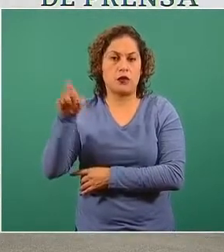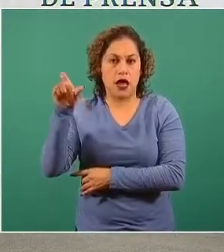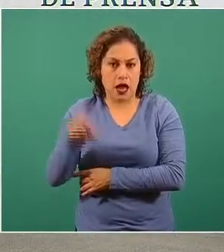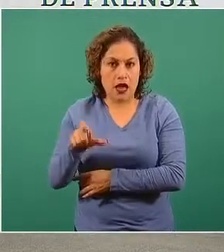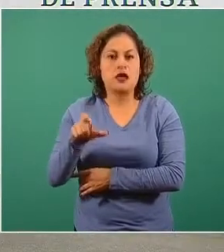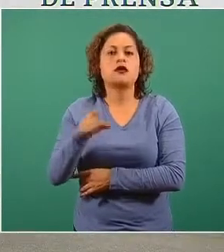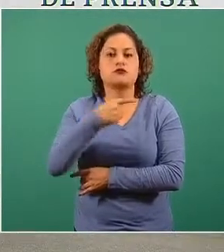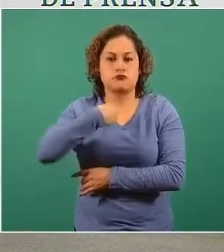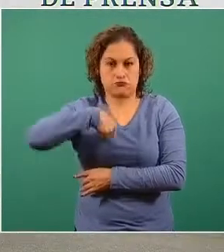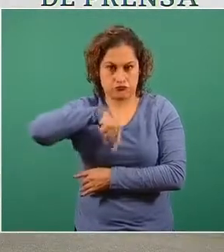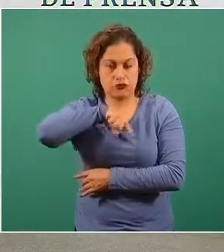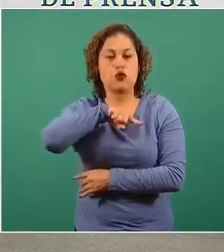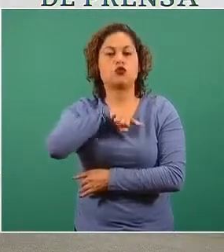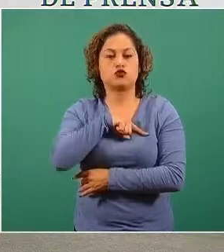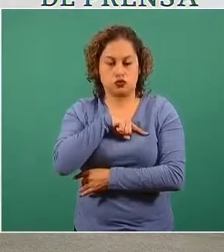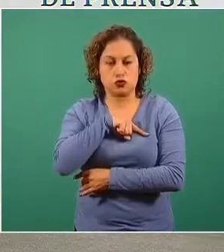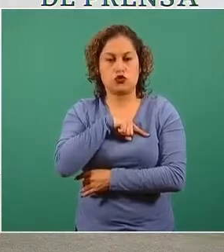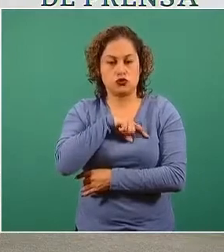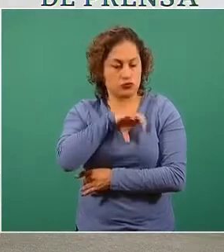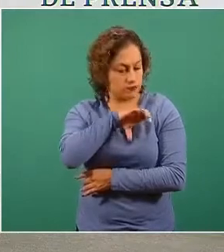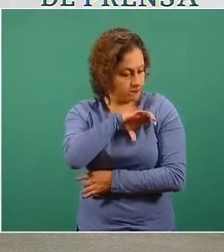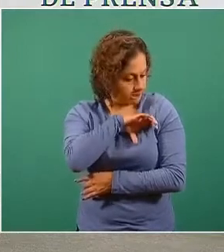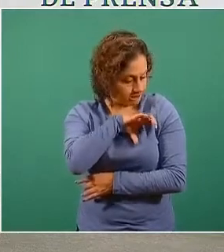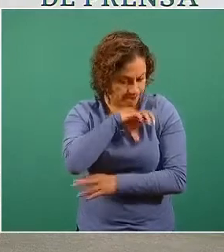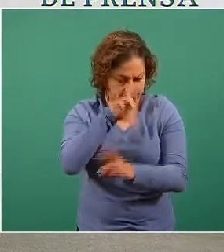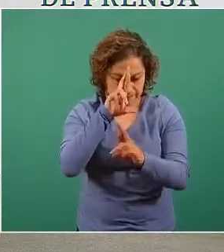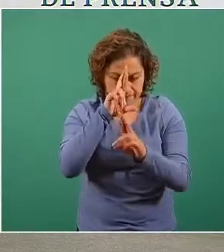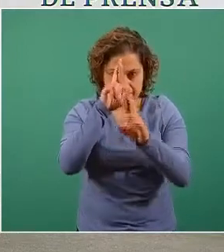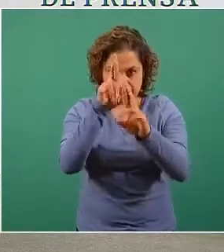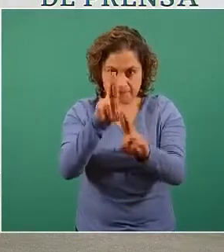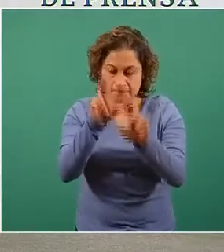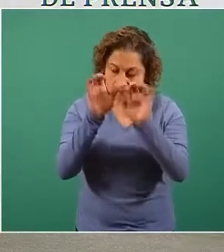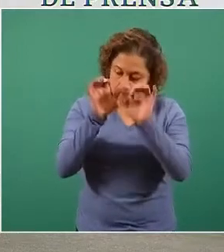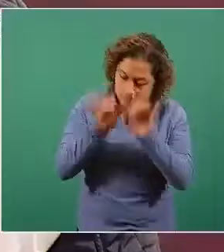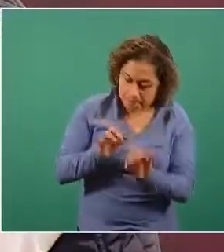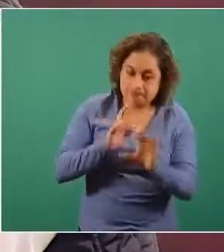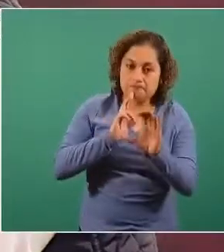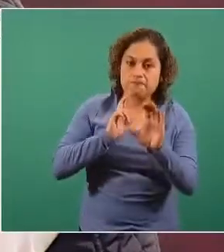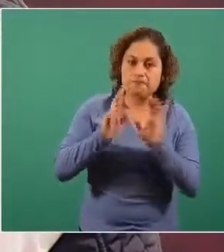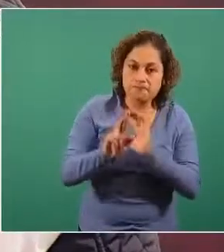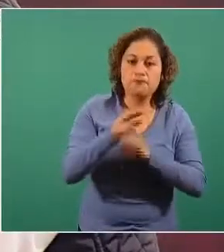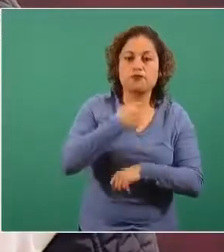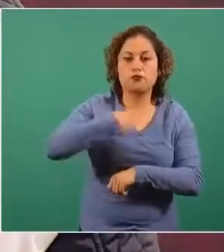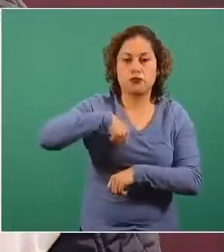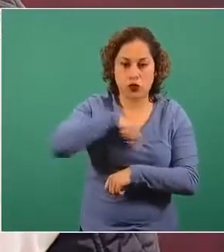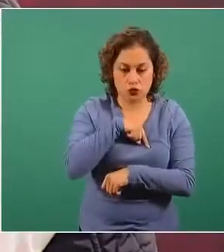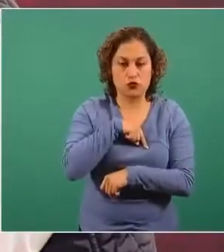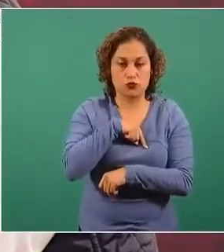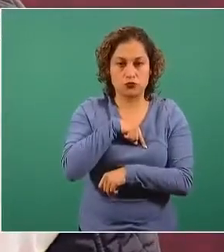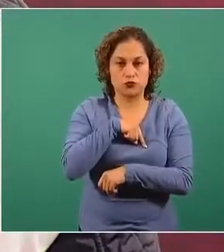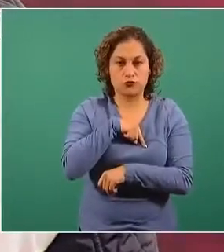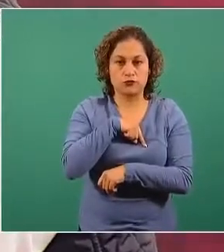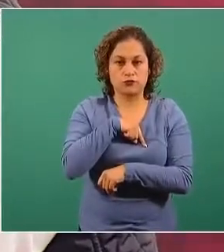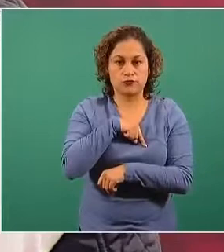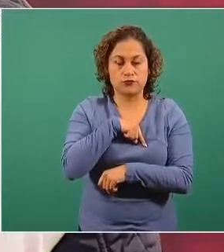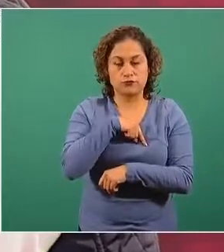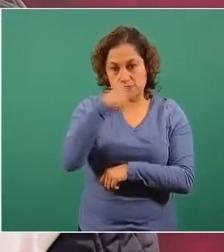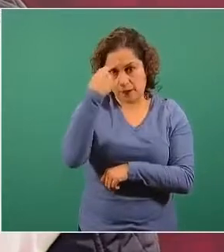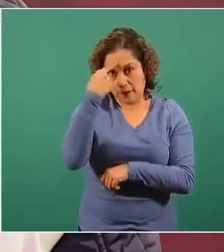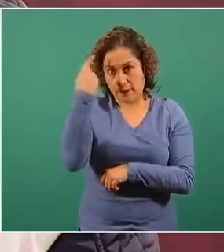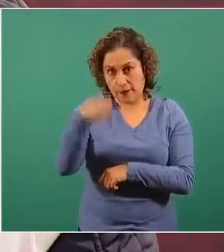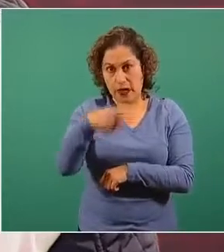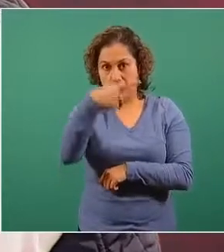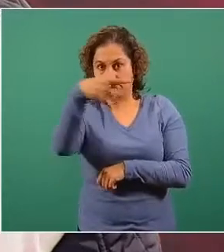nuestro respeto, admiración y cariño para todas las personas en nuestro país, estaremos dando lectura y respuesta